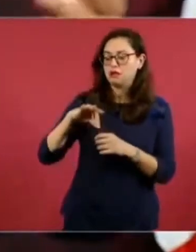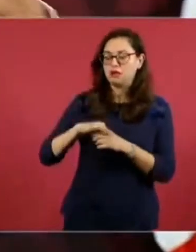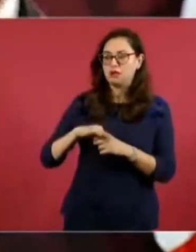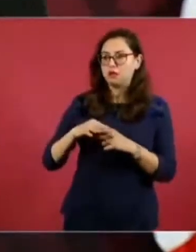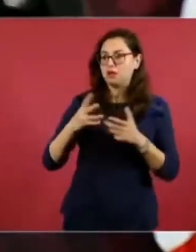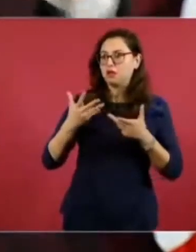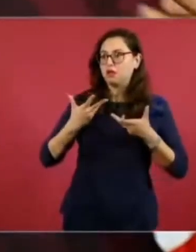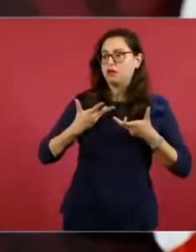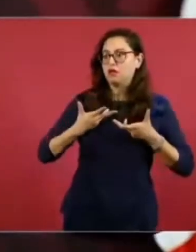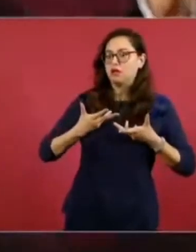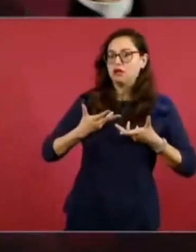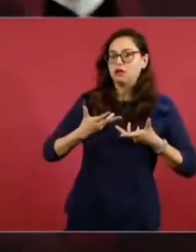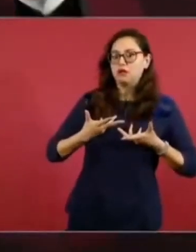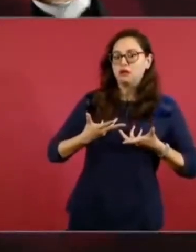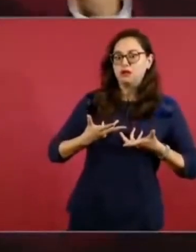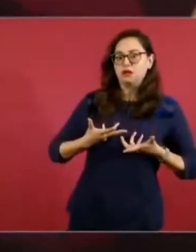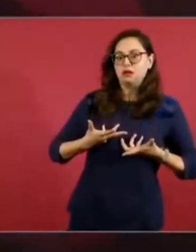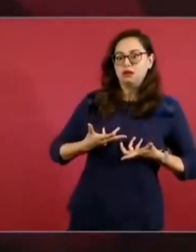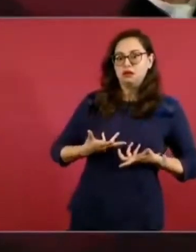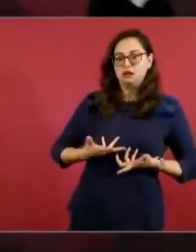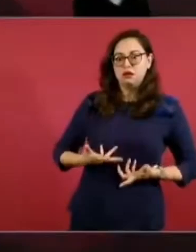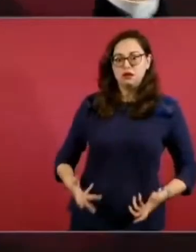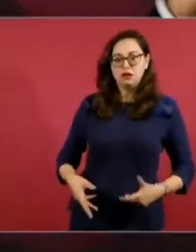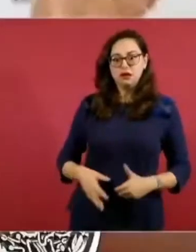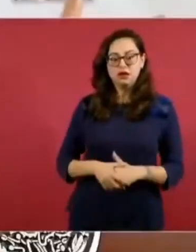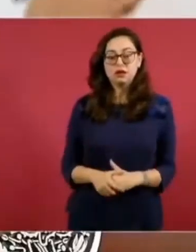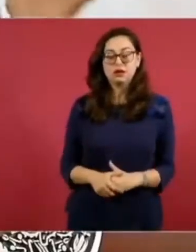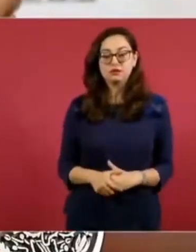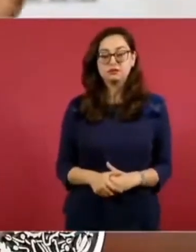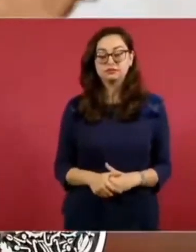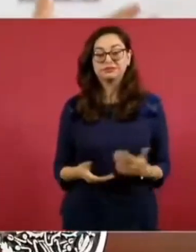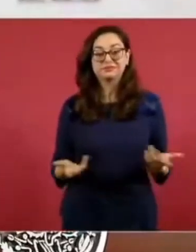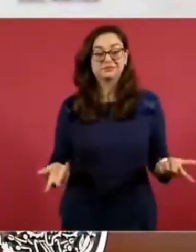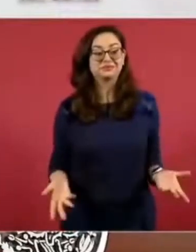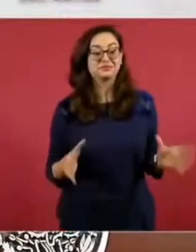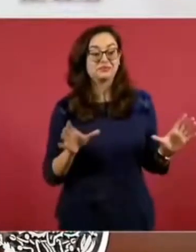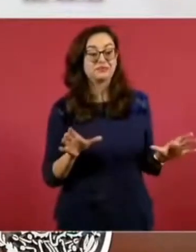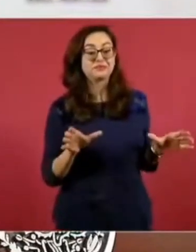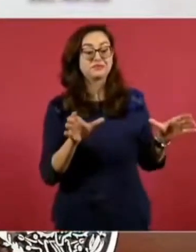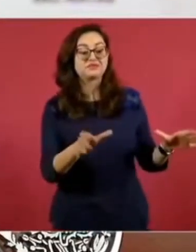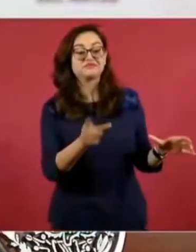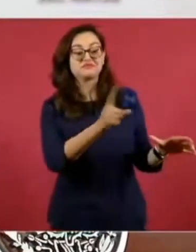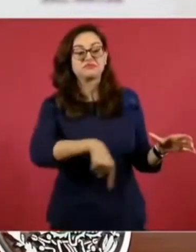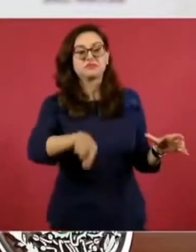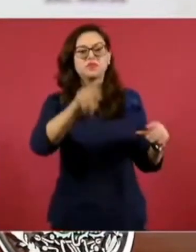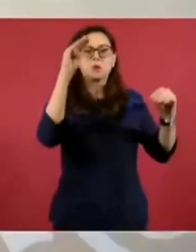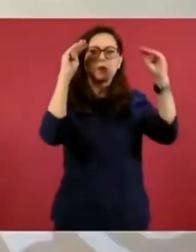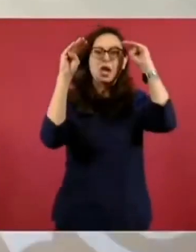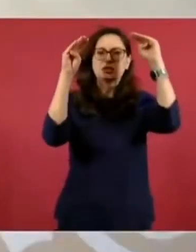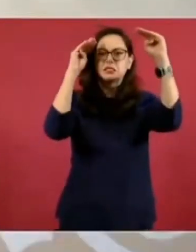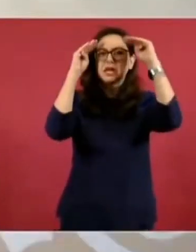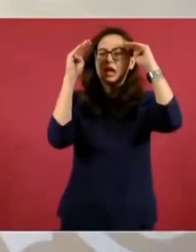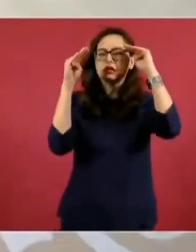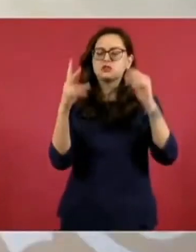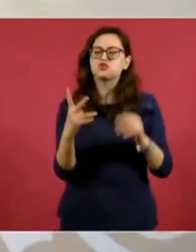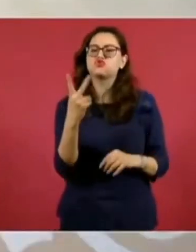Todavía, como dijo Said, habían encuestas hasta que daban el empate